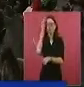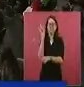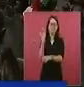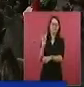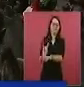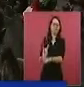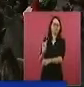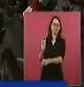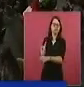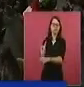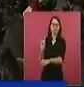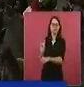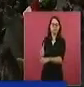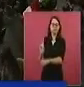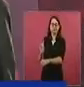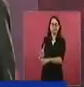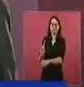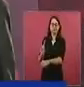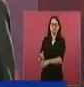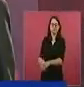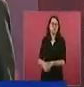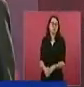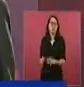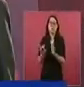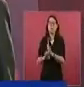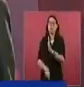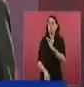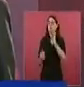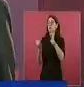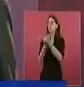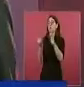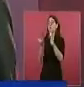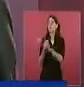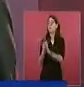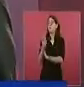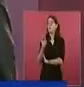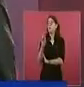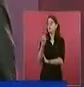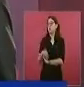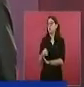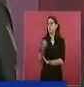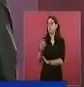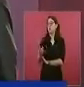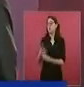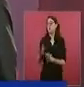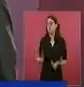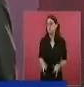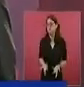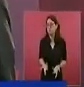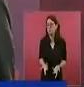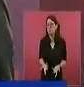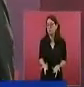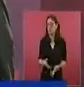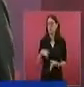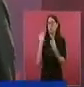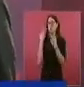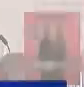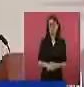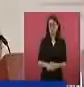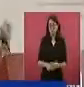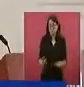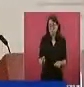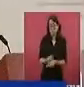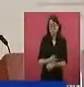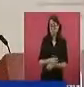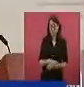el Fondo Monetario Internacional. Que está totalmente desacreditado.